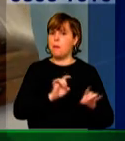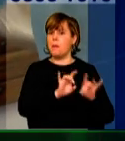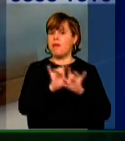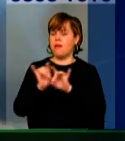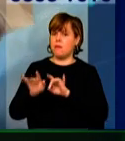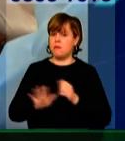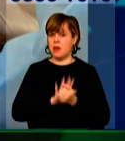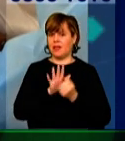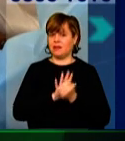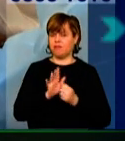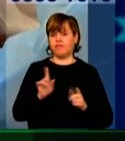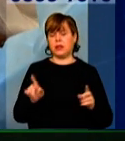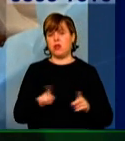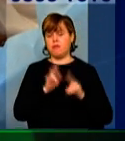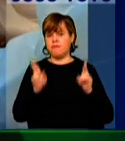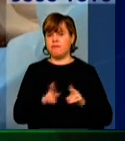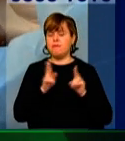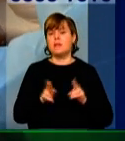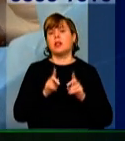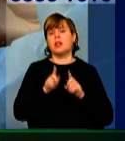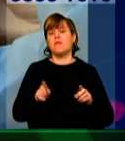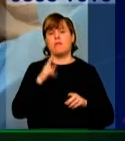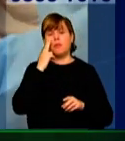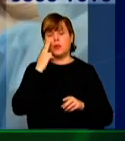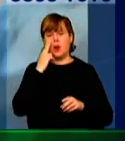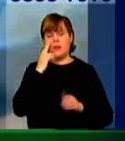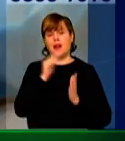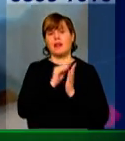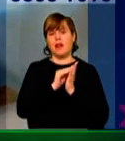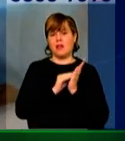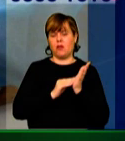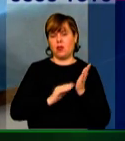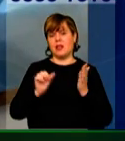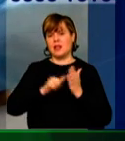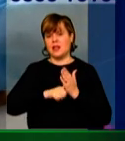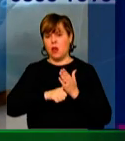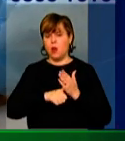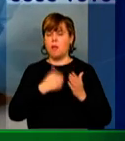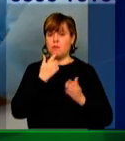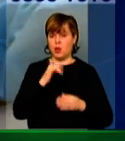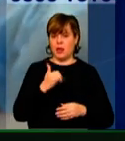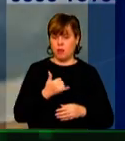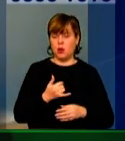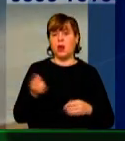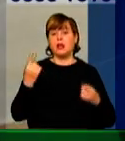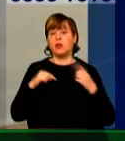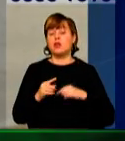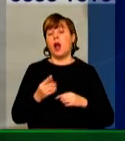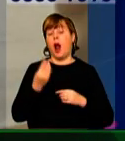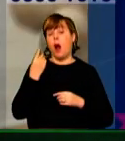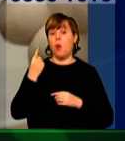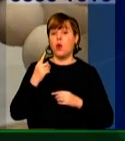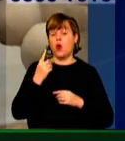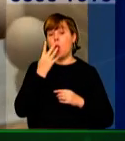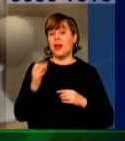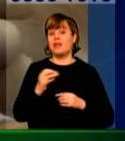algunas distorsiones en lo que es el registro de la cédula de identidad, por ejemplo. Entonces muchos extranjeros que hace más